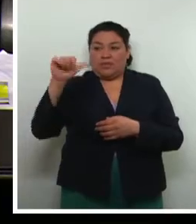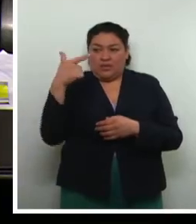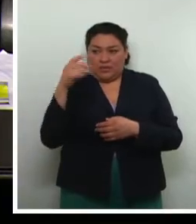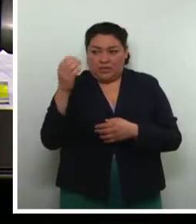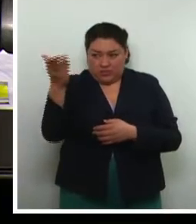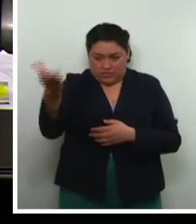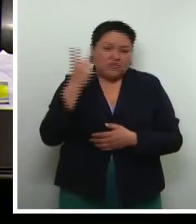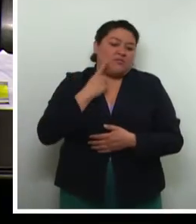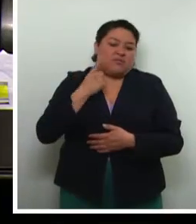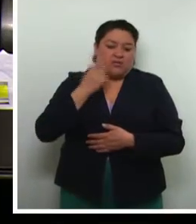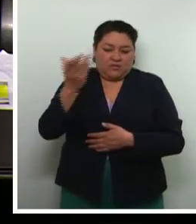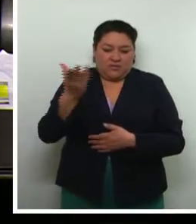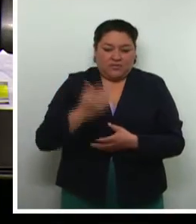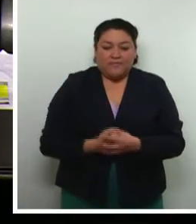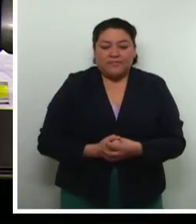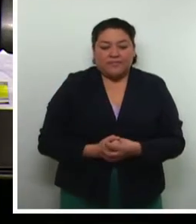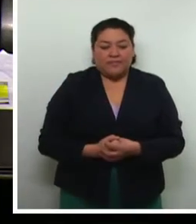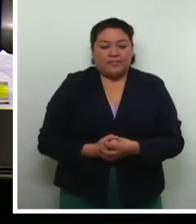Bien.